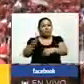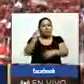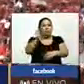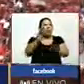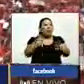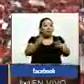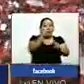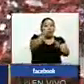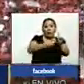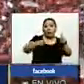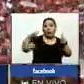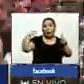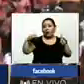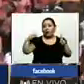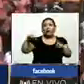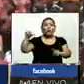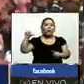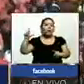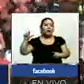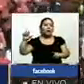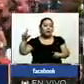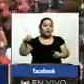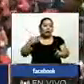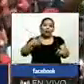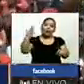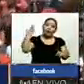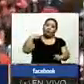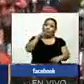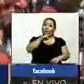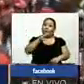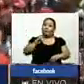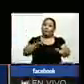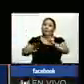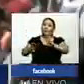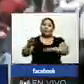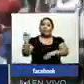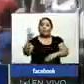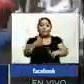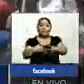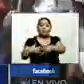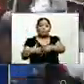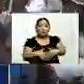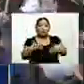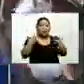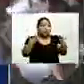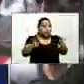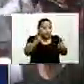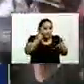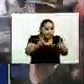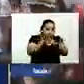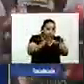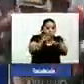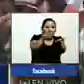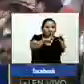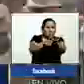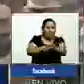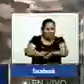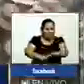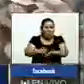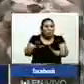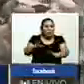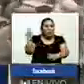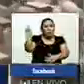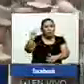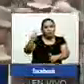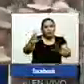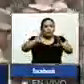el empresario colombiano Alex Saab Morán, quien desde 2009, según el Tesoro estadounidense, habría conseguido contratos privilegiados del